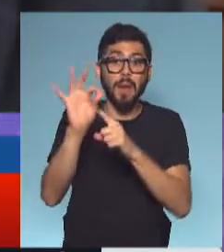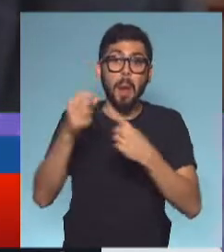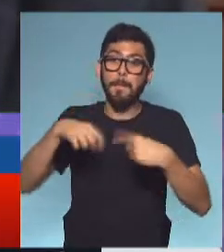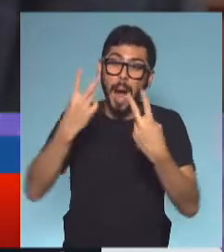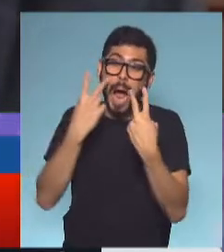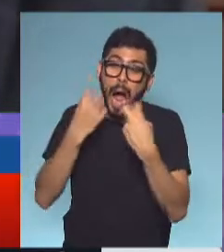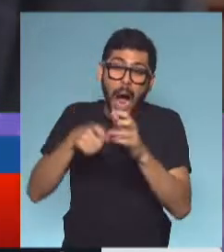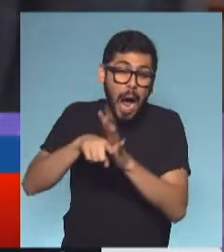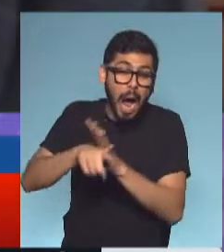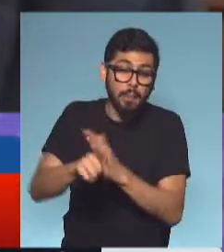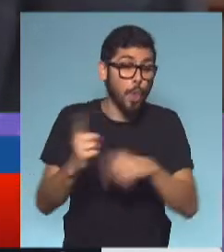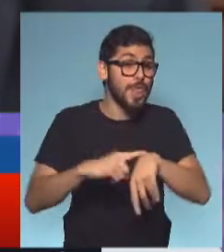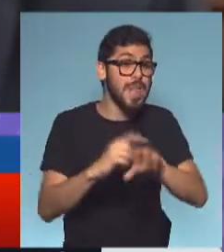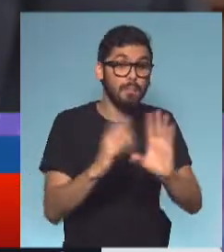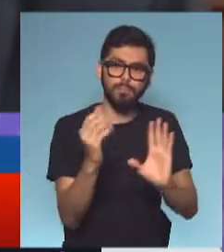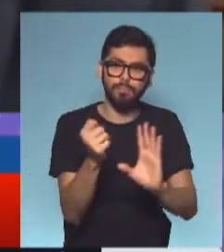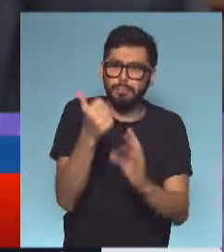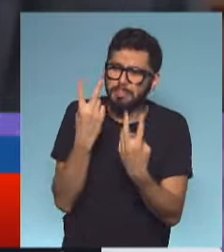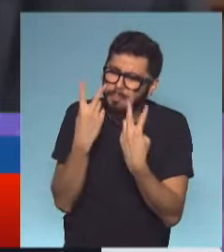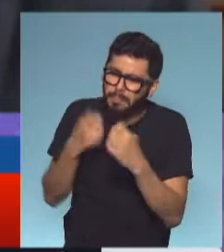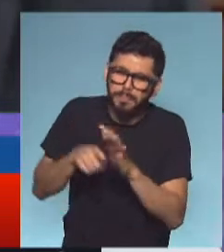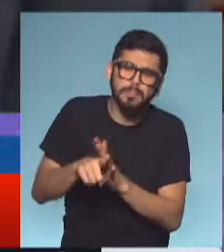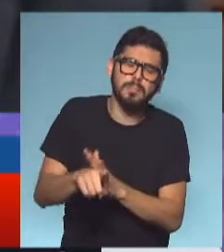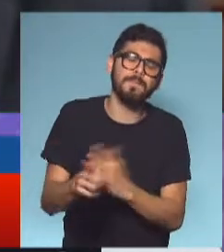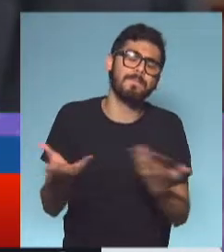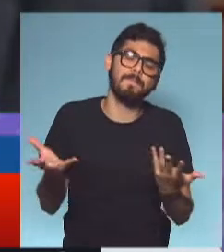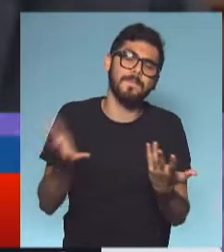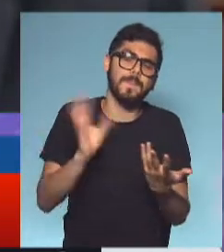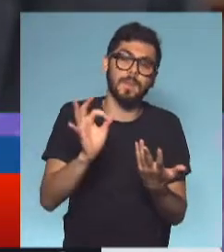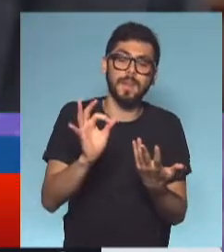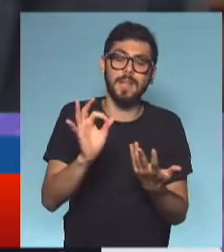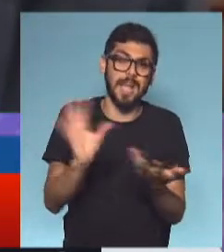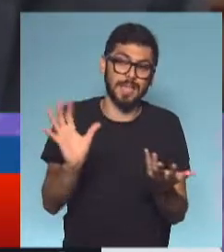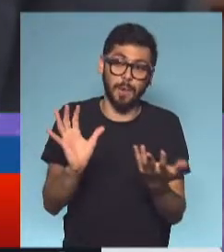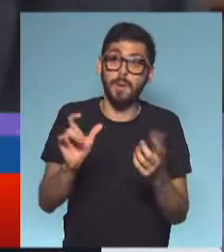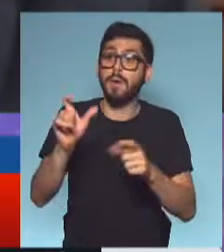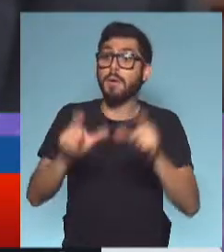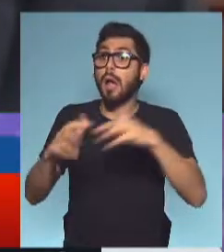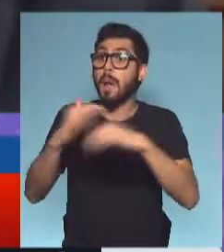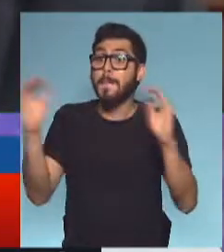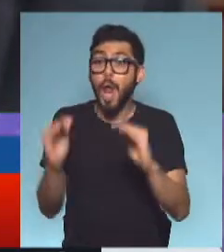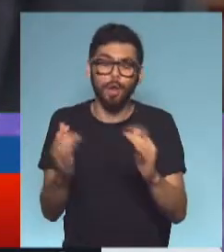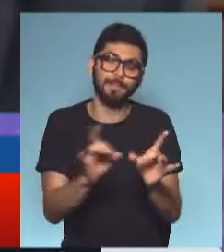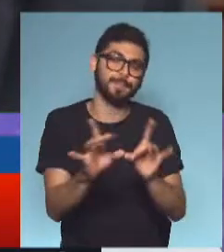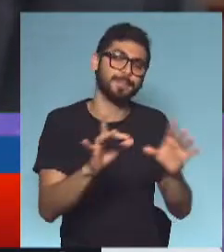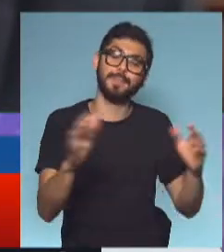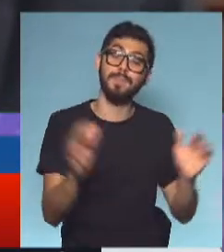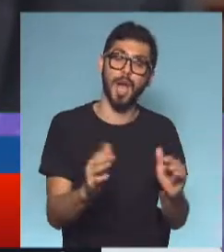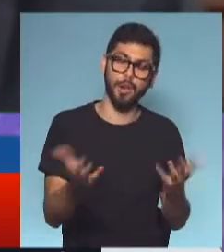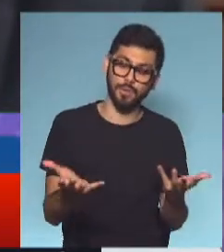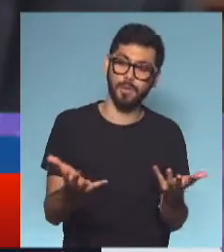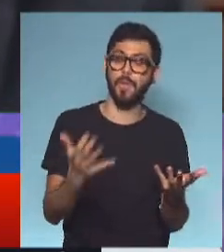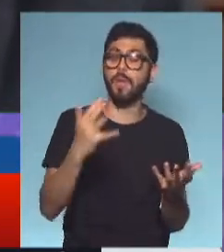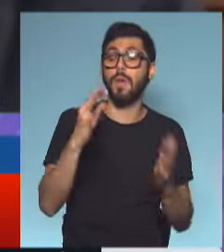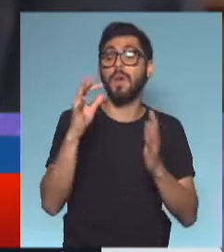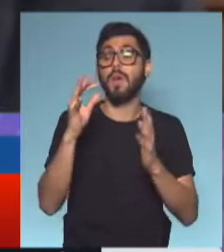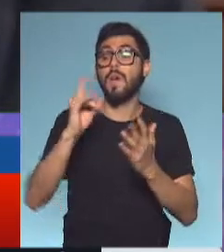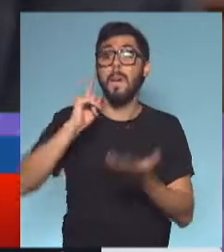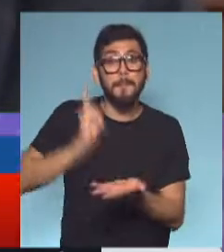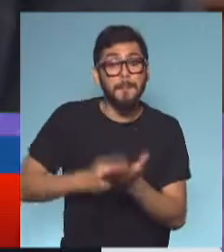humanidad en tan poco tiempo. Así que tenemos esas certezas. Después las medidas puntuales las vamos a coordinar